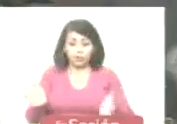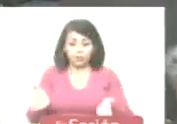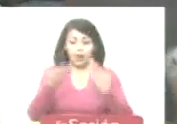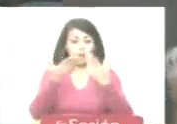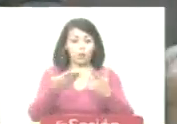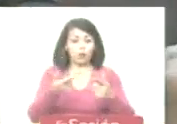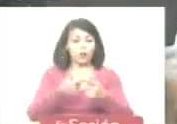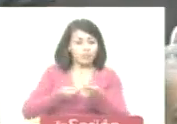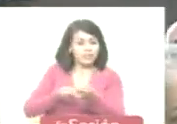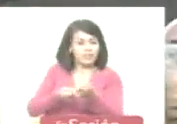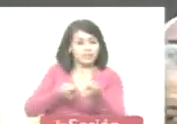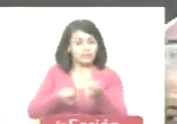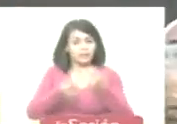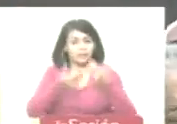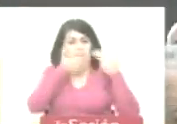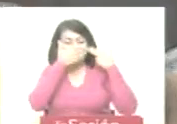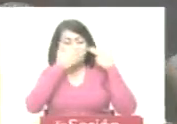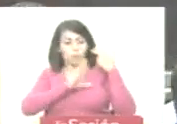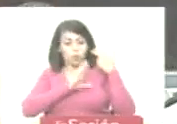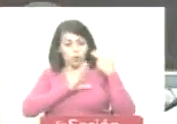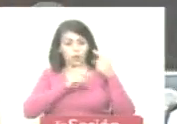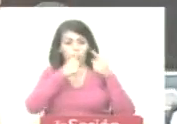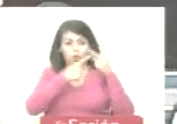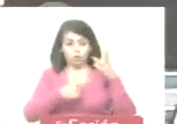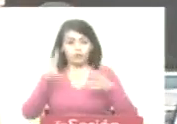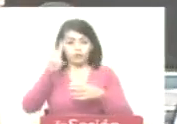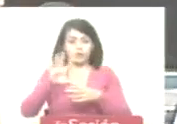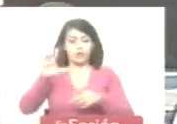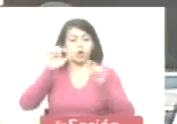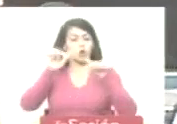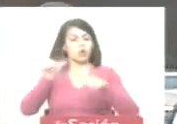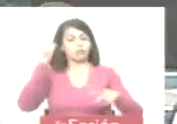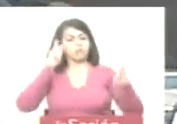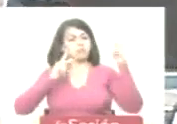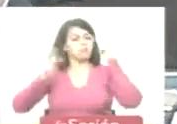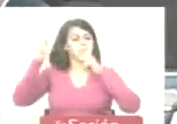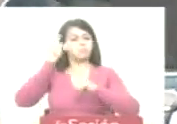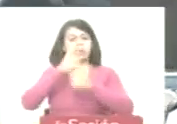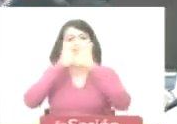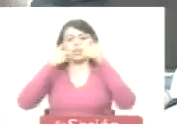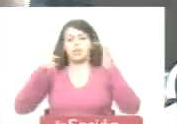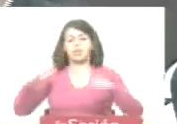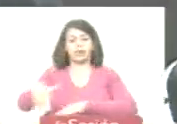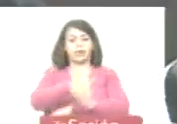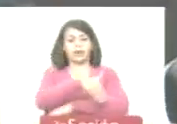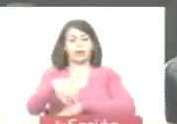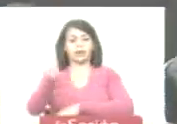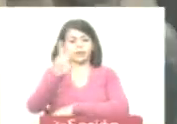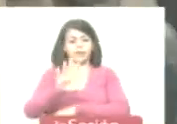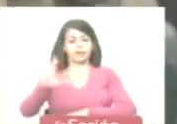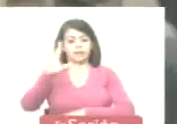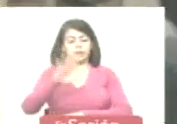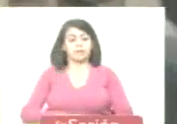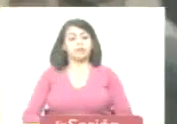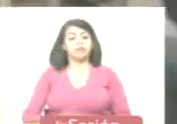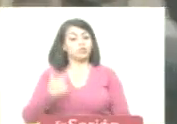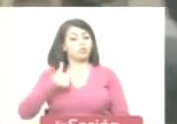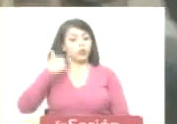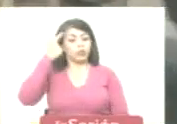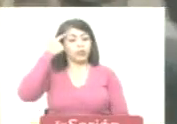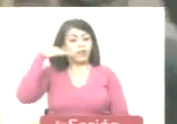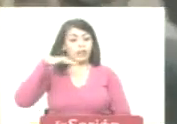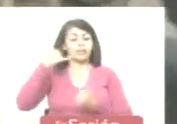secuestro de ese bien que es del Estado venezolano y que hoy se pasean libremente por las calles de Venezuela. Yo creo